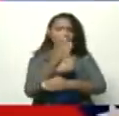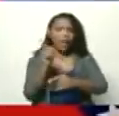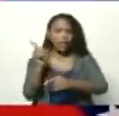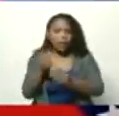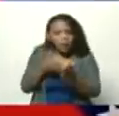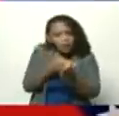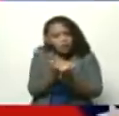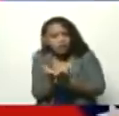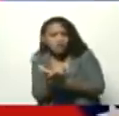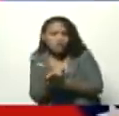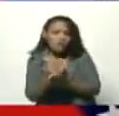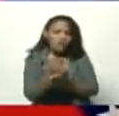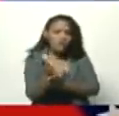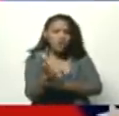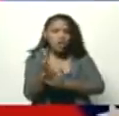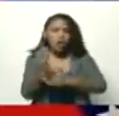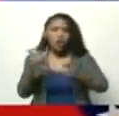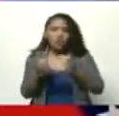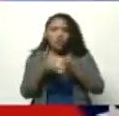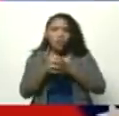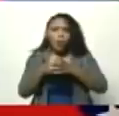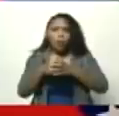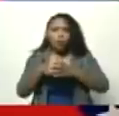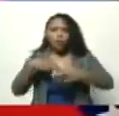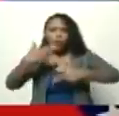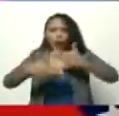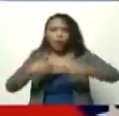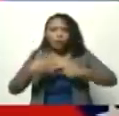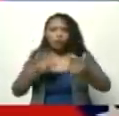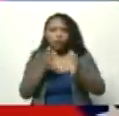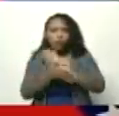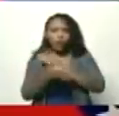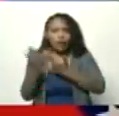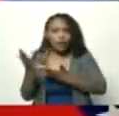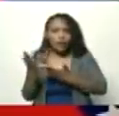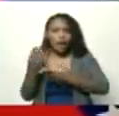estas mafias. Aquí confluyen